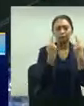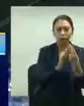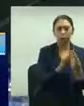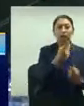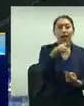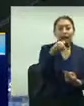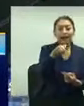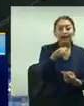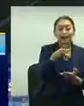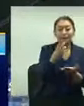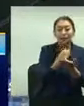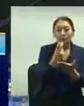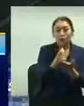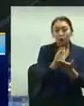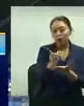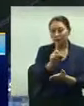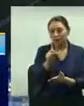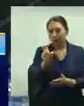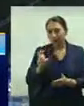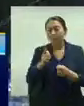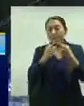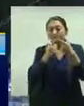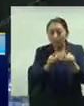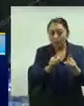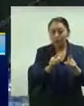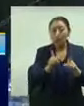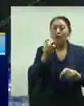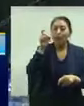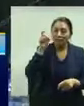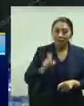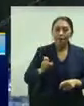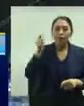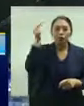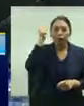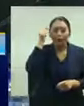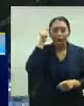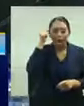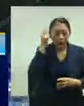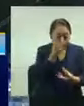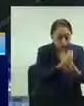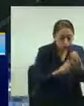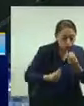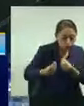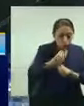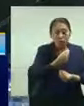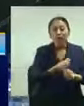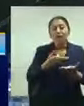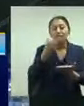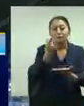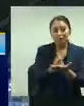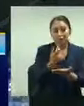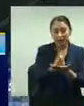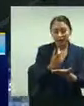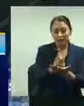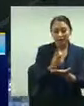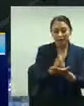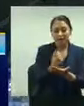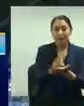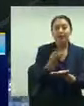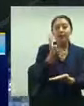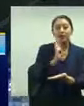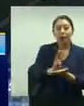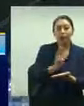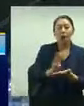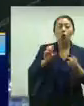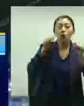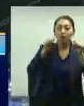ahorita nosotros no necesitamos, pero se debe de firmar esa negociación entre finanzas y el banco para